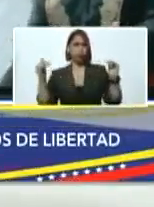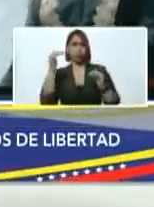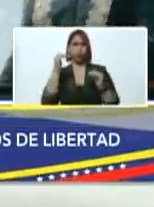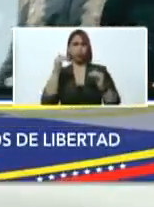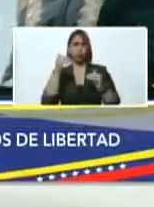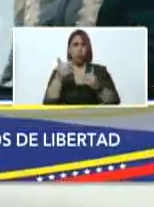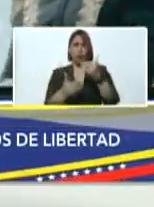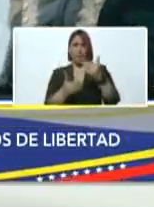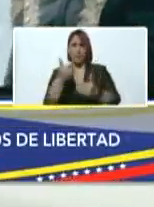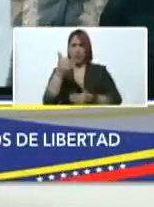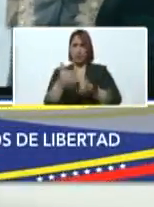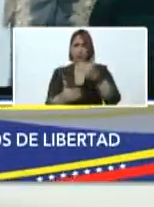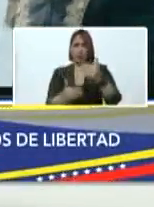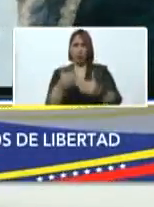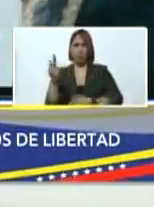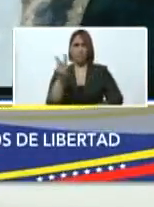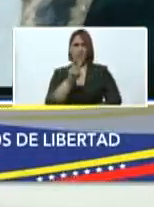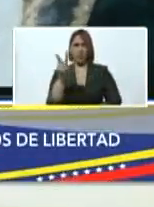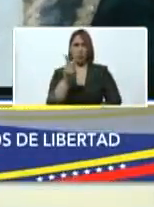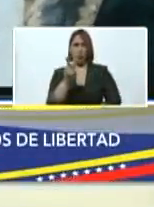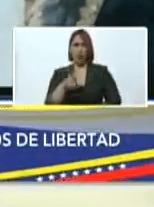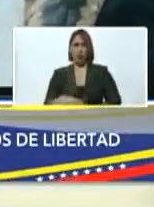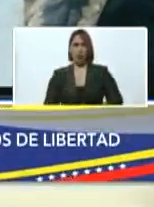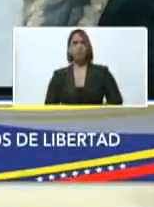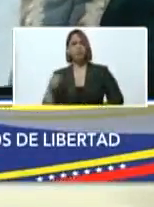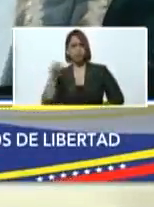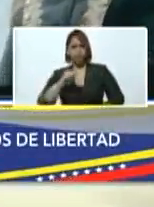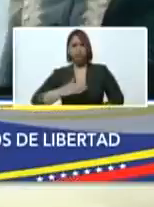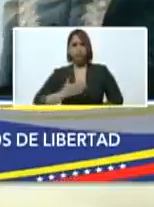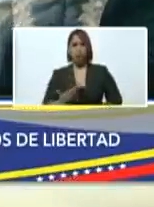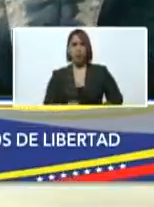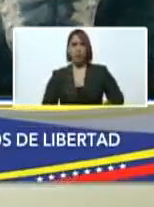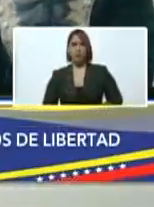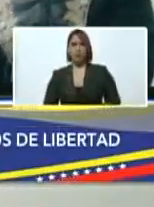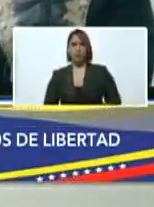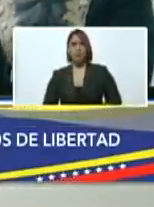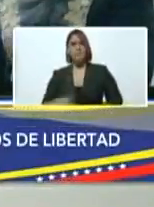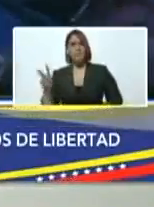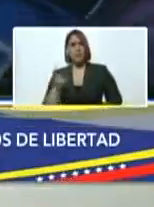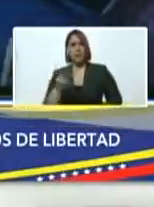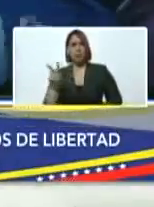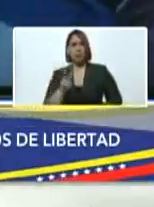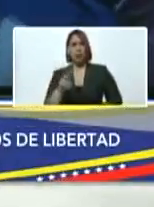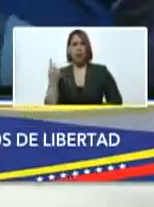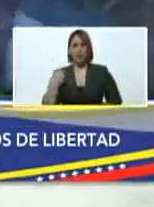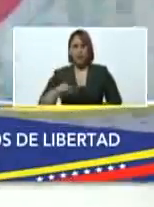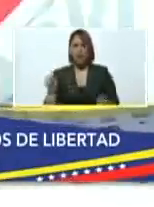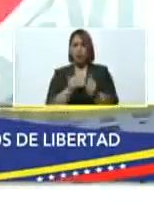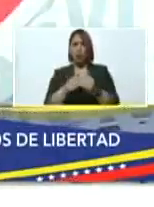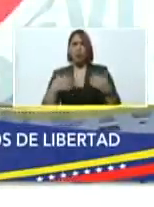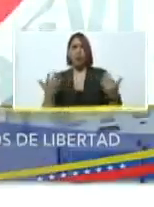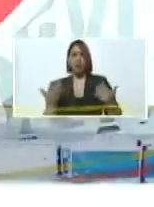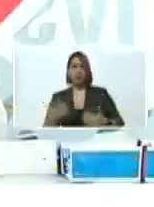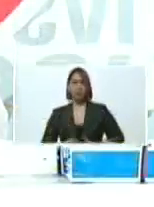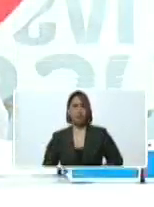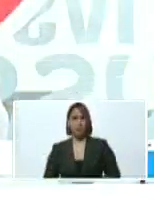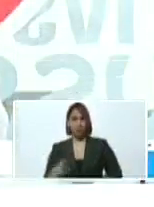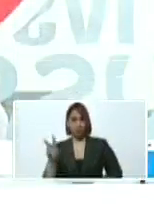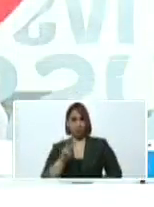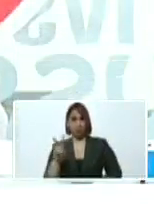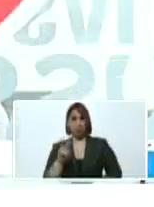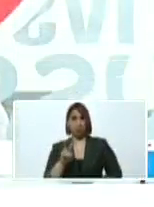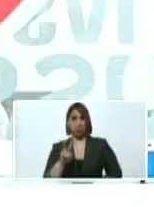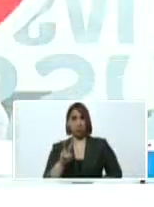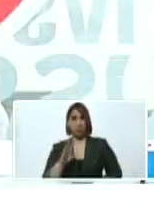avanzando. Venezuela, si se puede, Venezuela, tiene con qué. Venezuela,